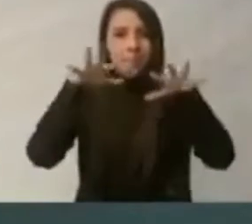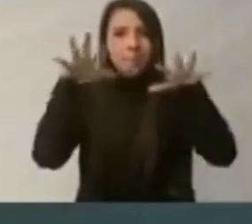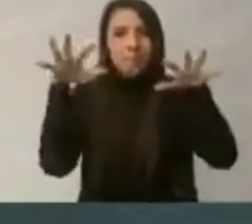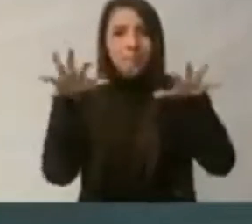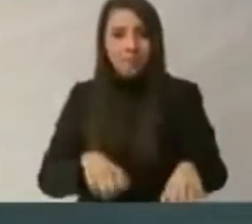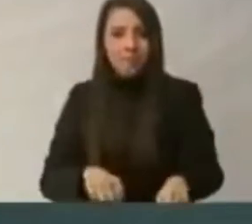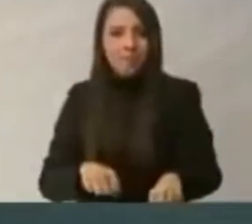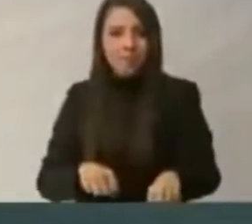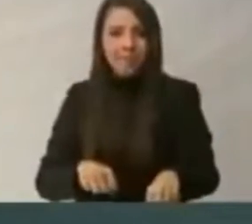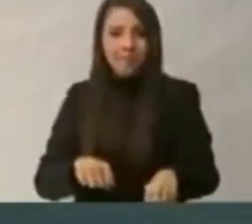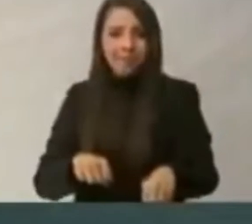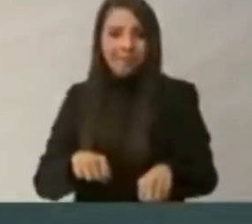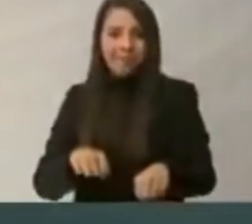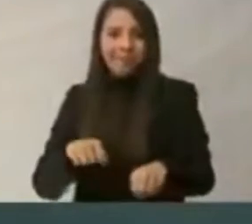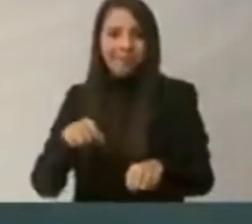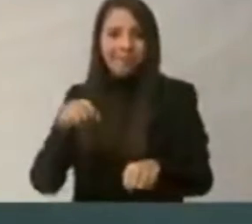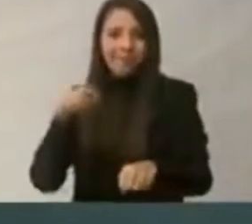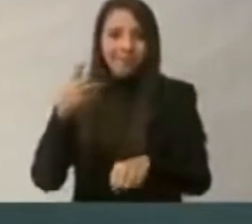nuestros vecinos,